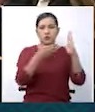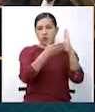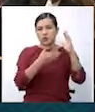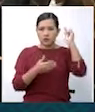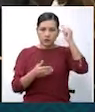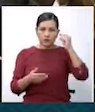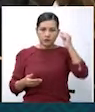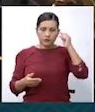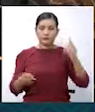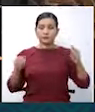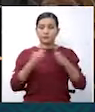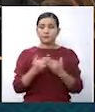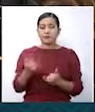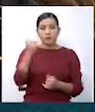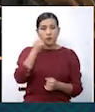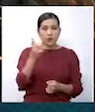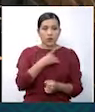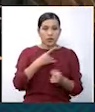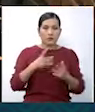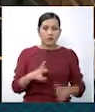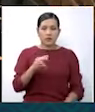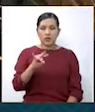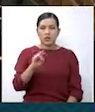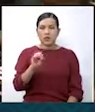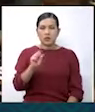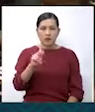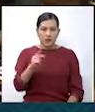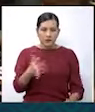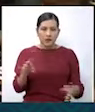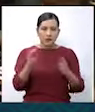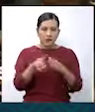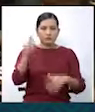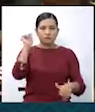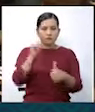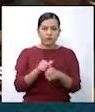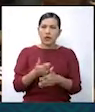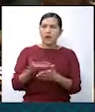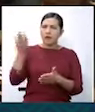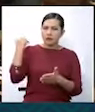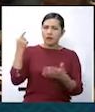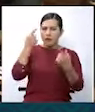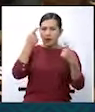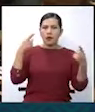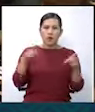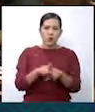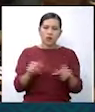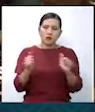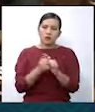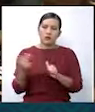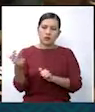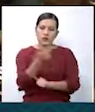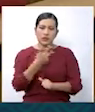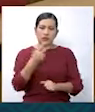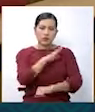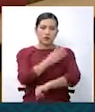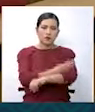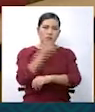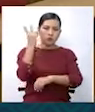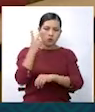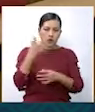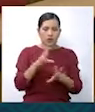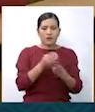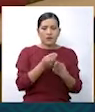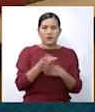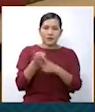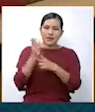Asimismo, la diputada Ninoska Morales le recordó que se firmó un acuerdo con las tres fuerzas políticas sobre los créditos y les pide